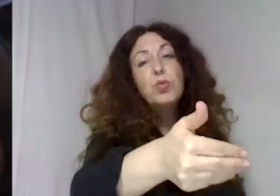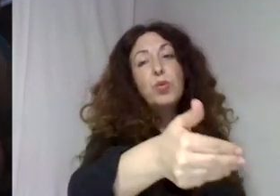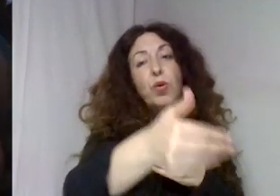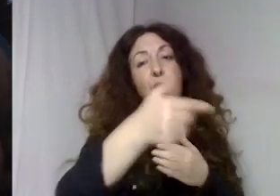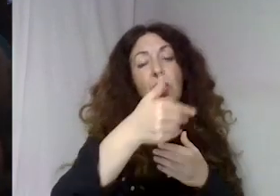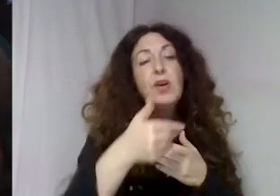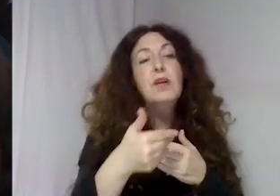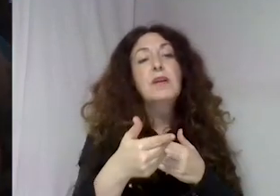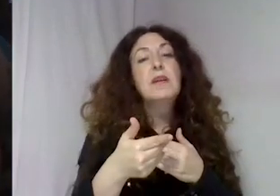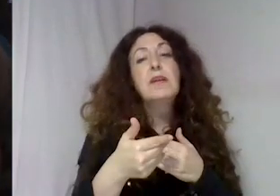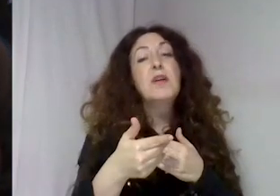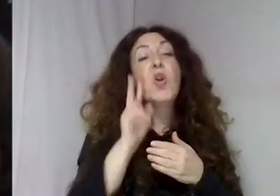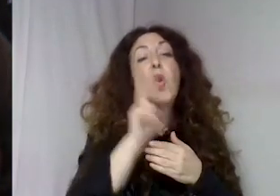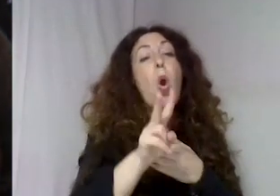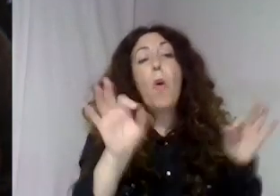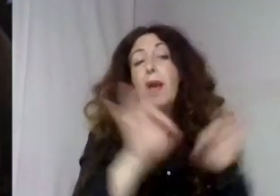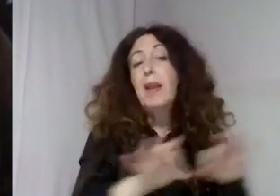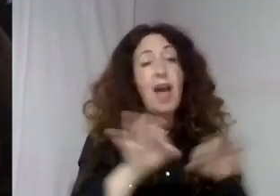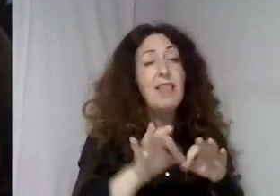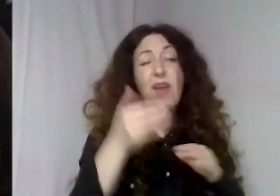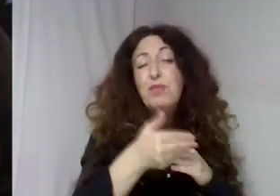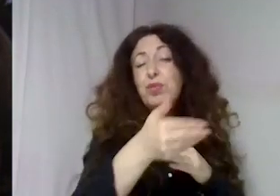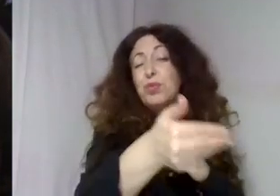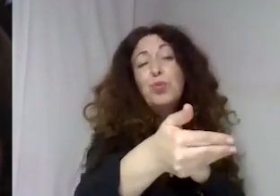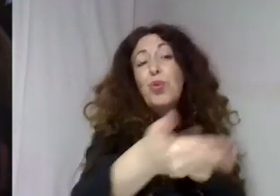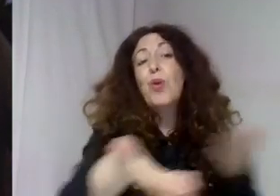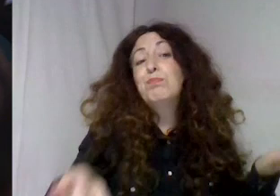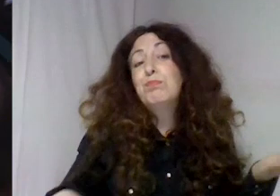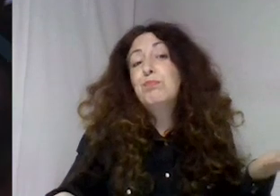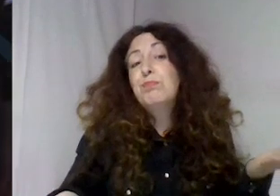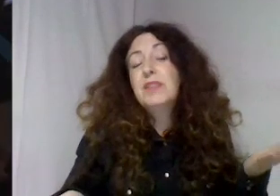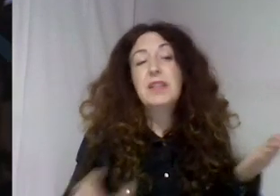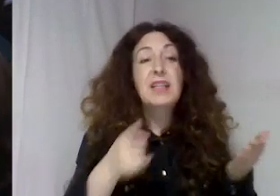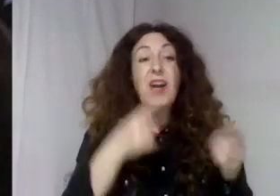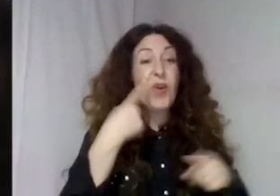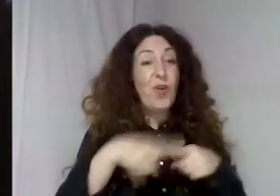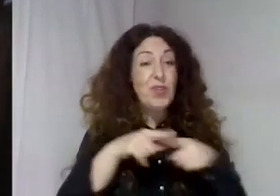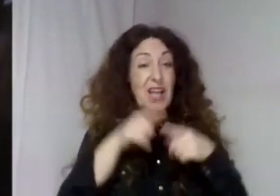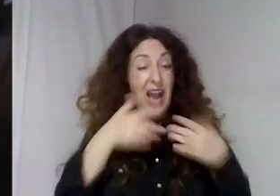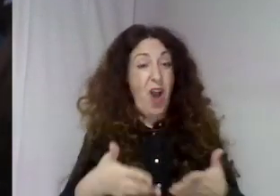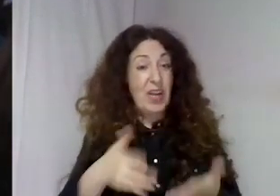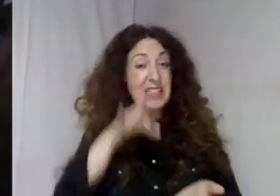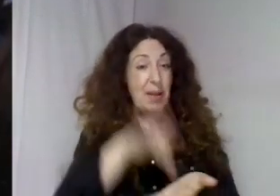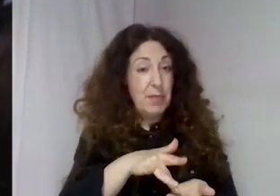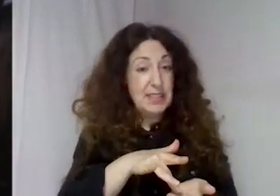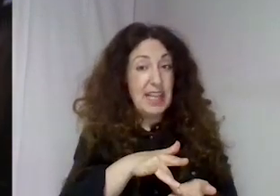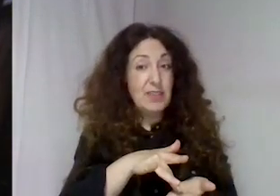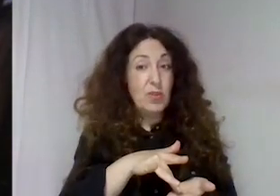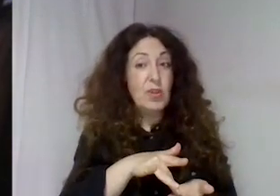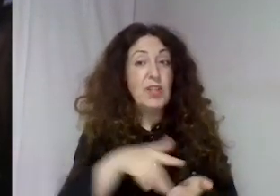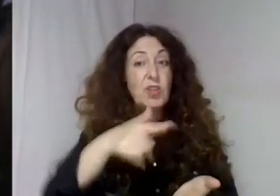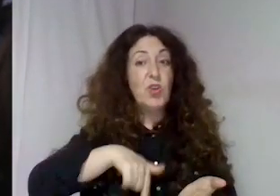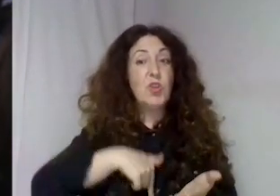del arte que yo conozco. Y yo estoy de acuerdo con él, tampoco es justo, porque Monsieur Duchamp, que era un hombre de una vida ordenada, luego iba mandando